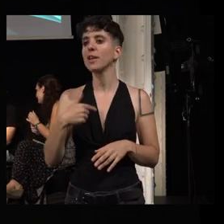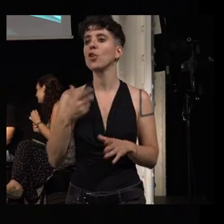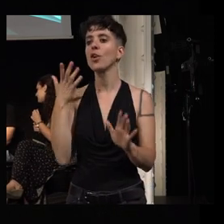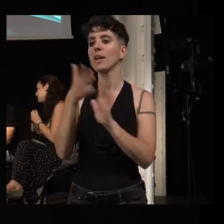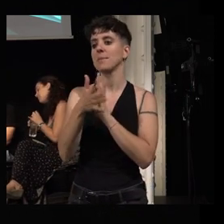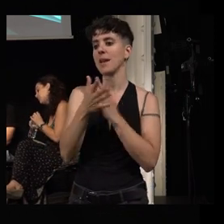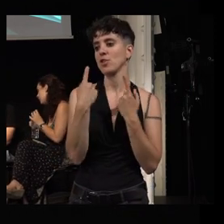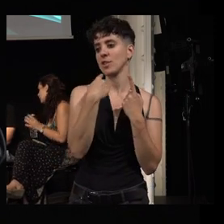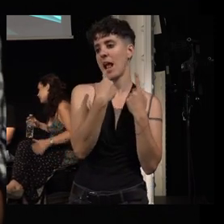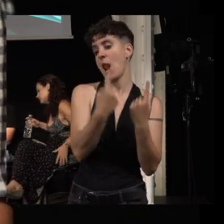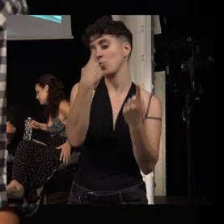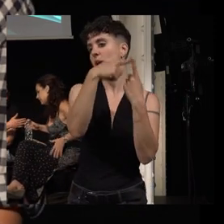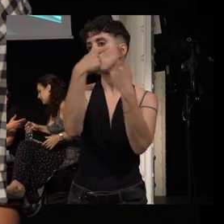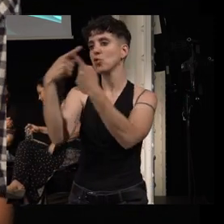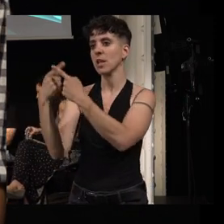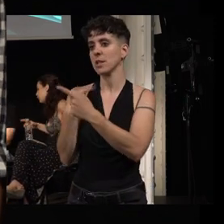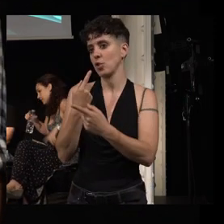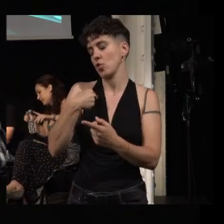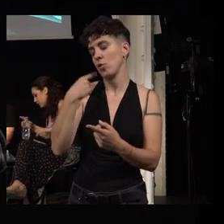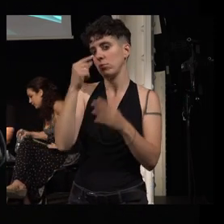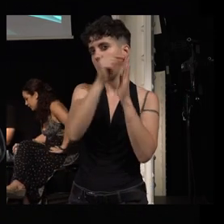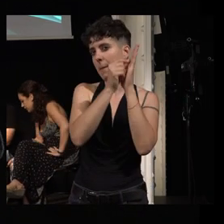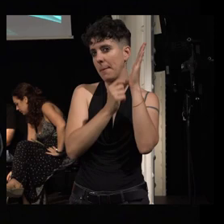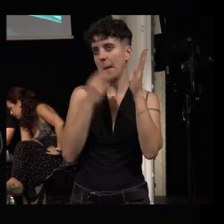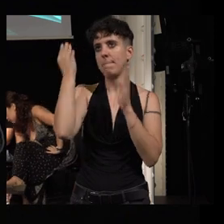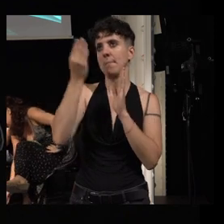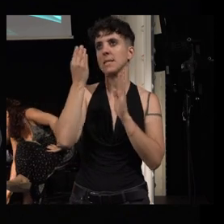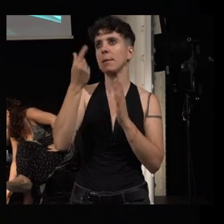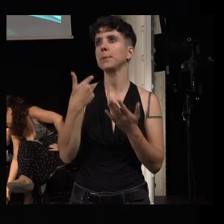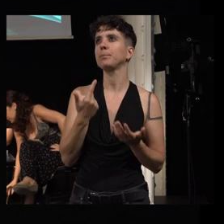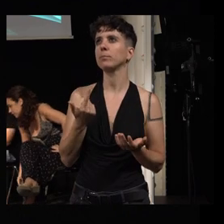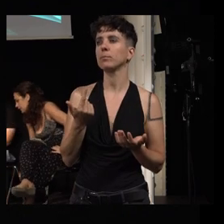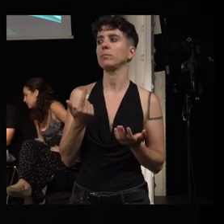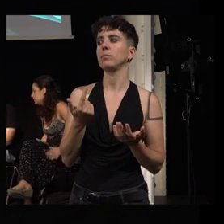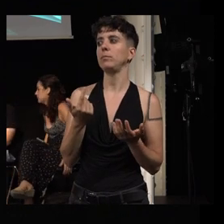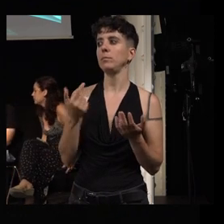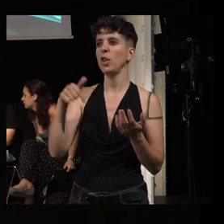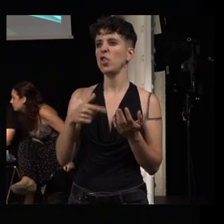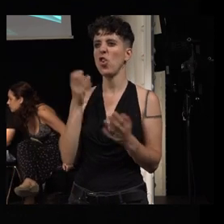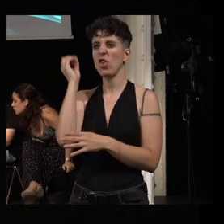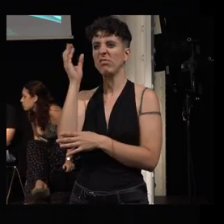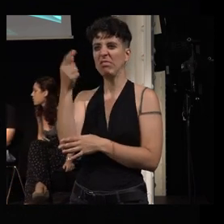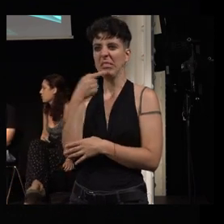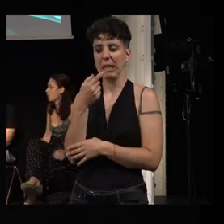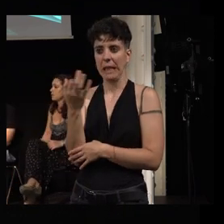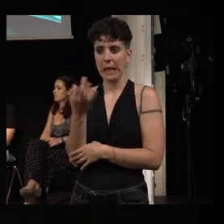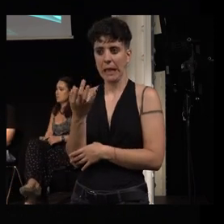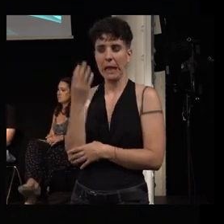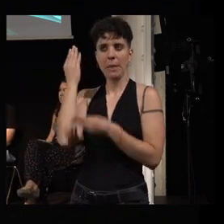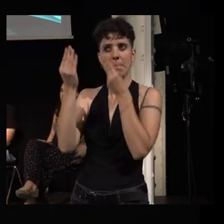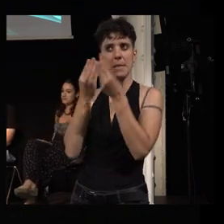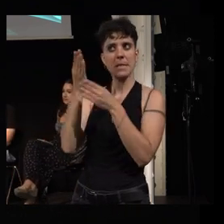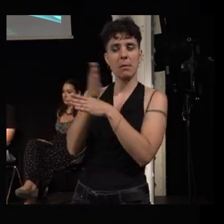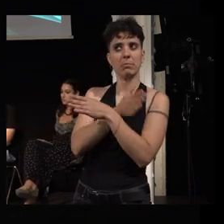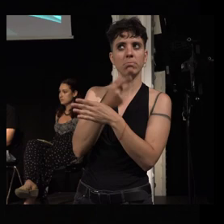cosas que había pensado, ¿no? Yo, cuando estaba pensando en lo que tenía que decir hoy y cómo reflexionar,